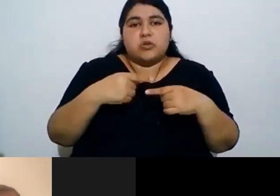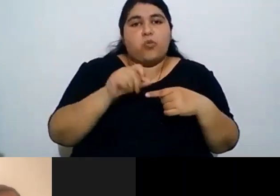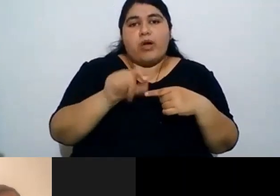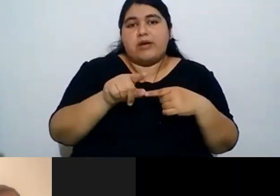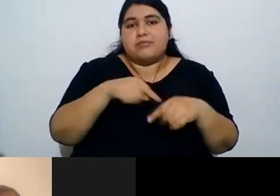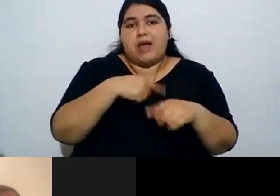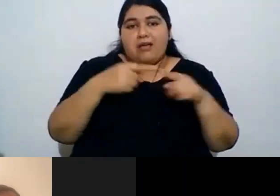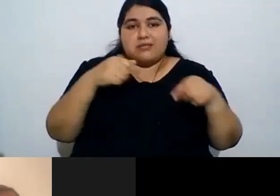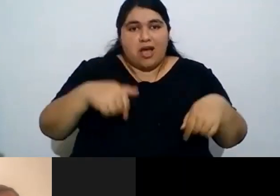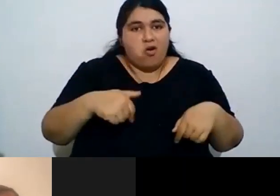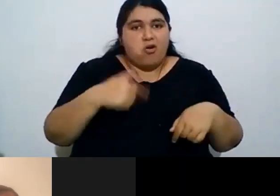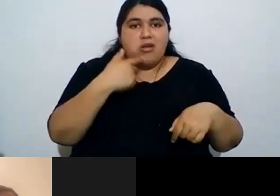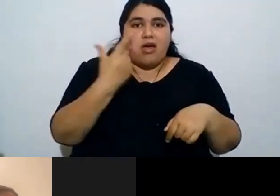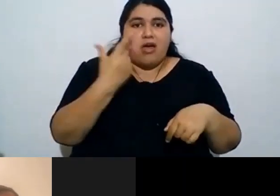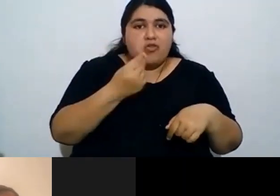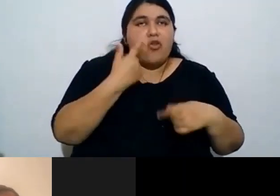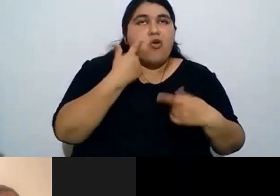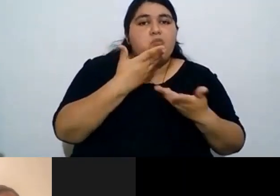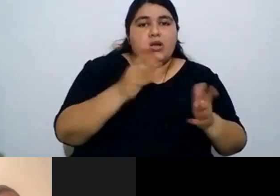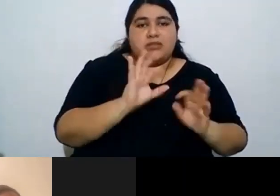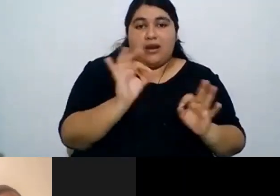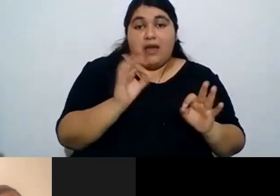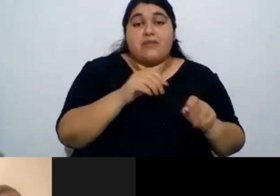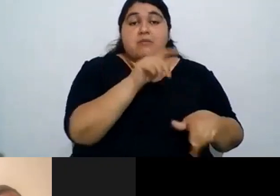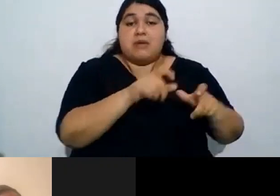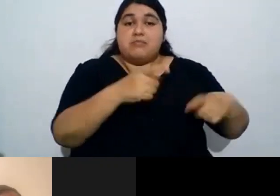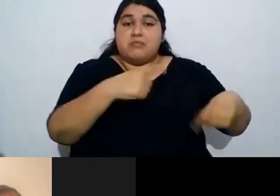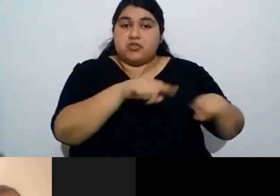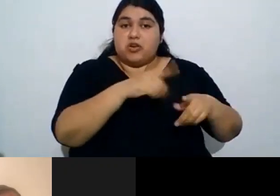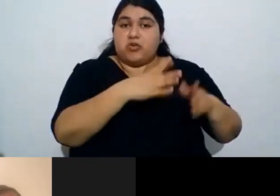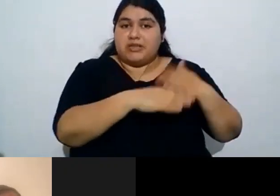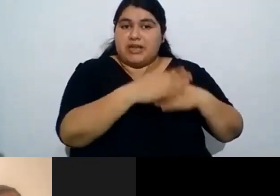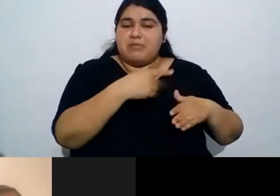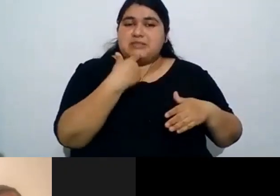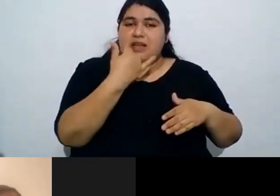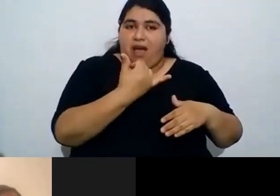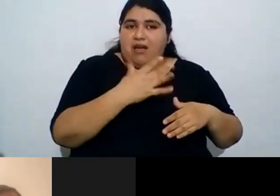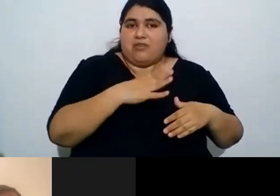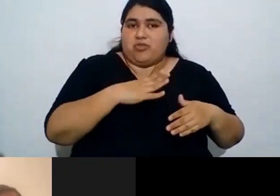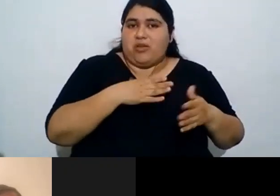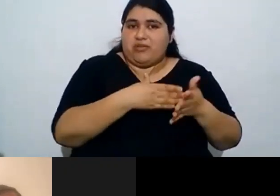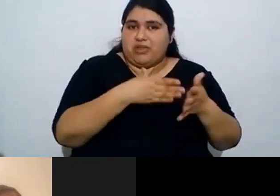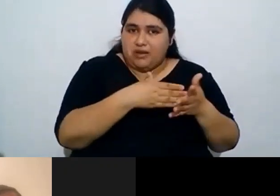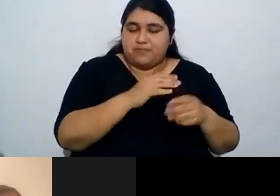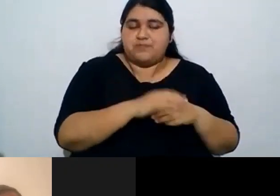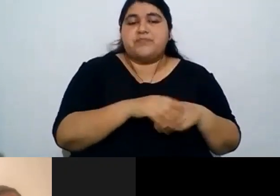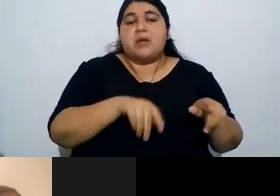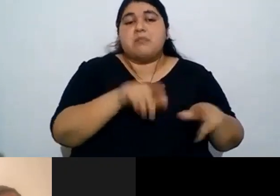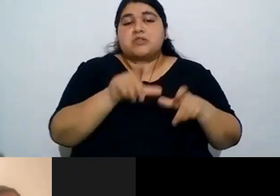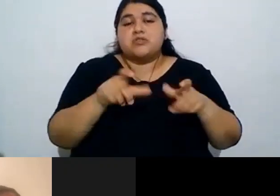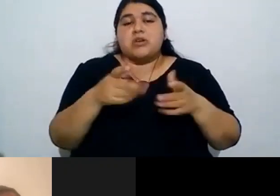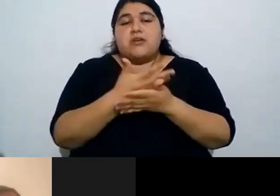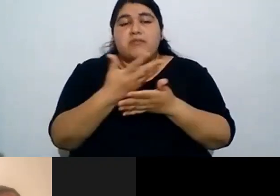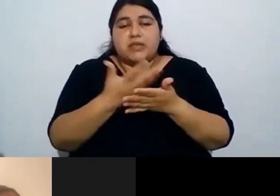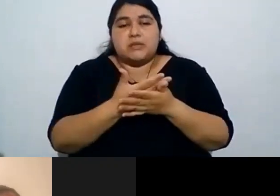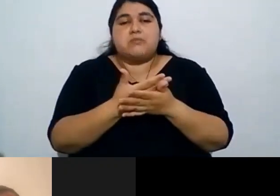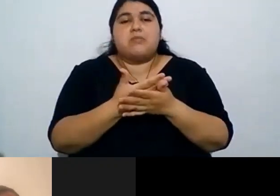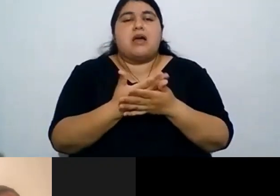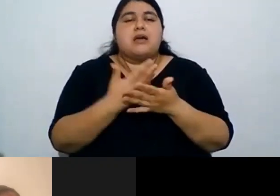Colombia, sobre todo para las personas con discapacidad. Según las cifras de las unidades de víctimas, son más